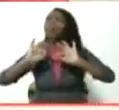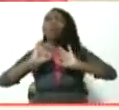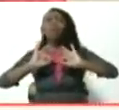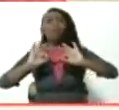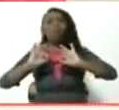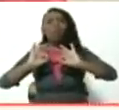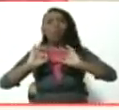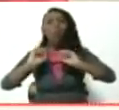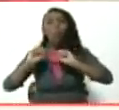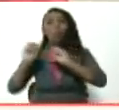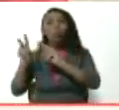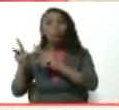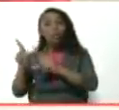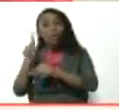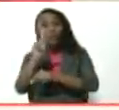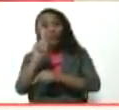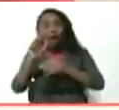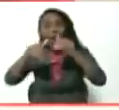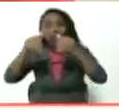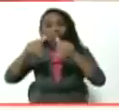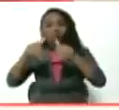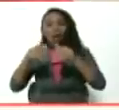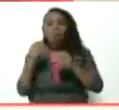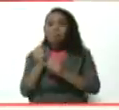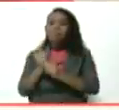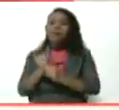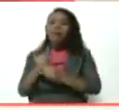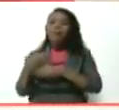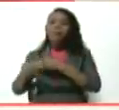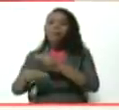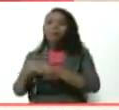Hay la oportunidad de unas elecciones. Vamos a esperar si las hacen.